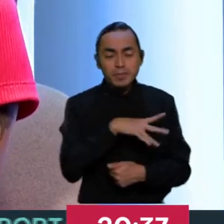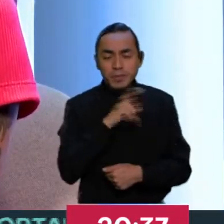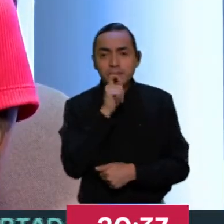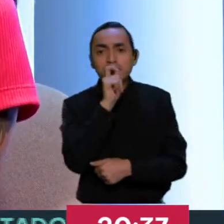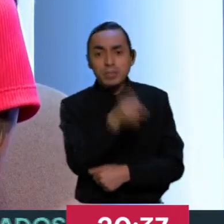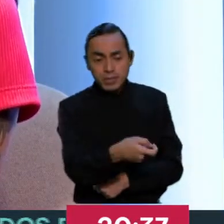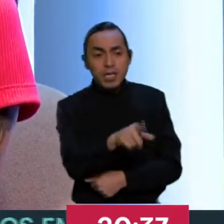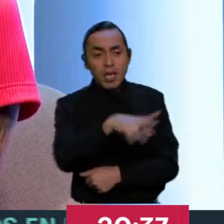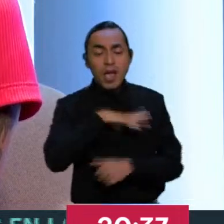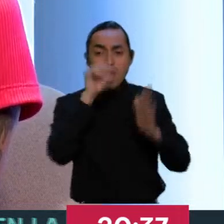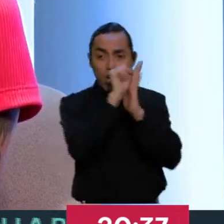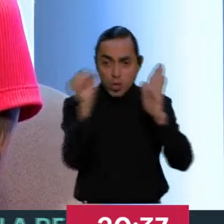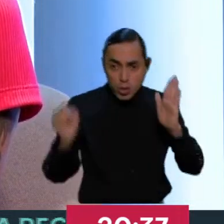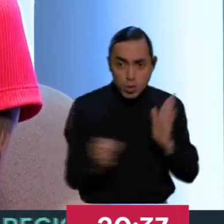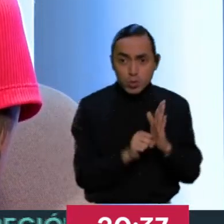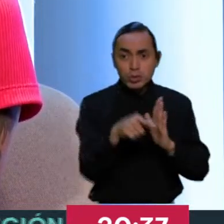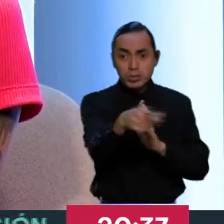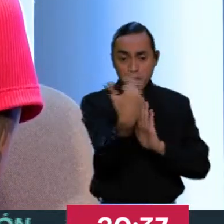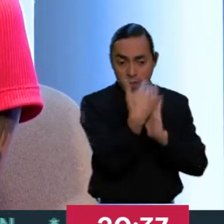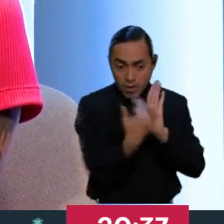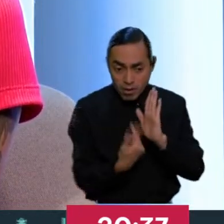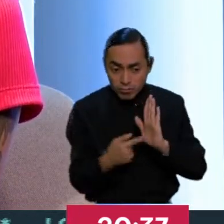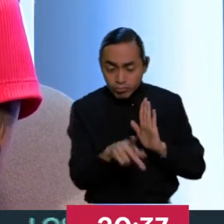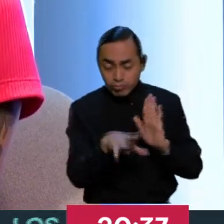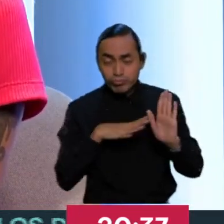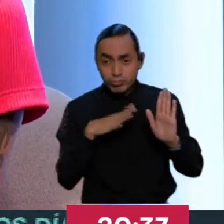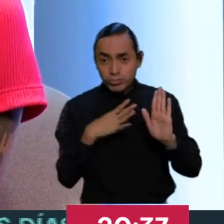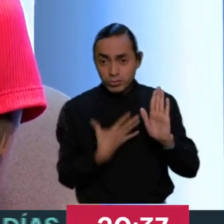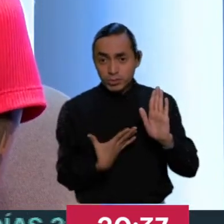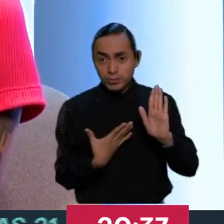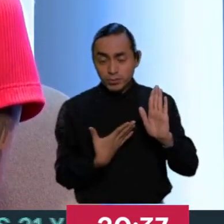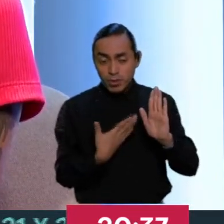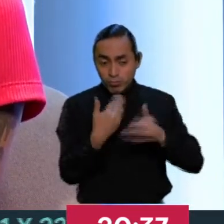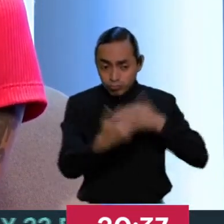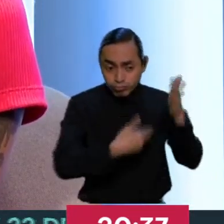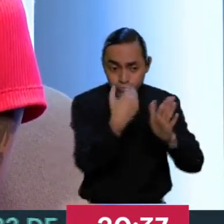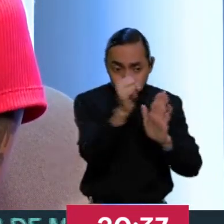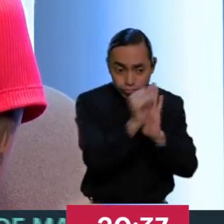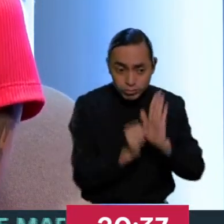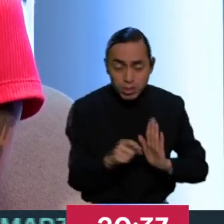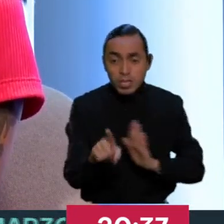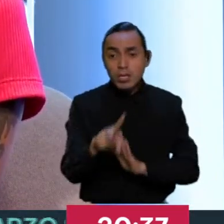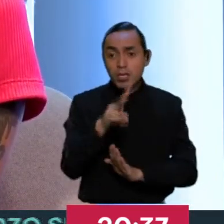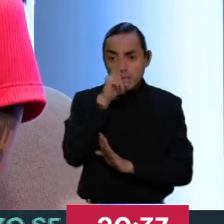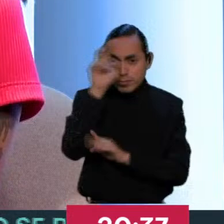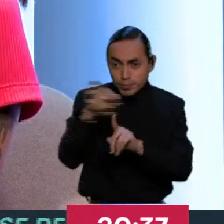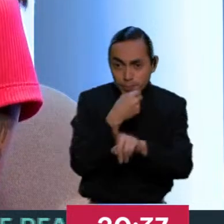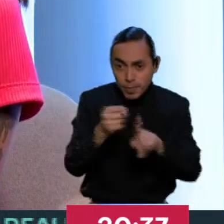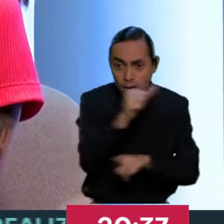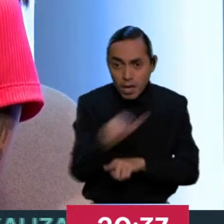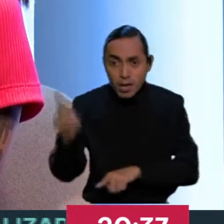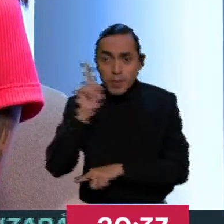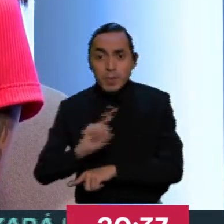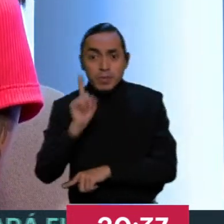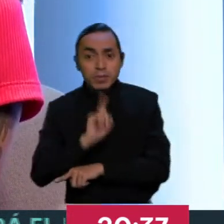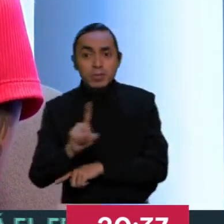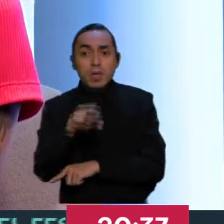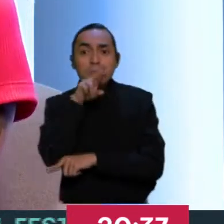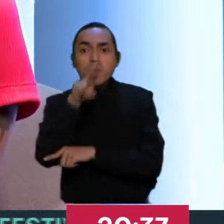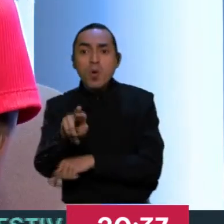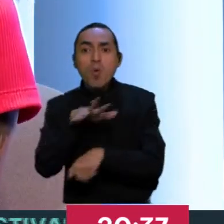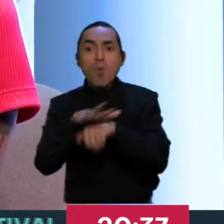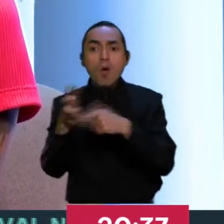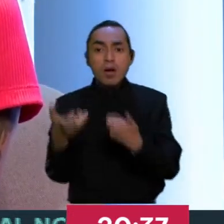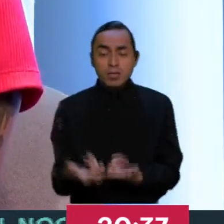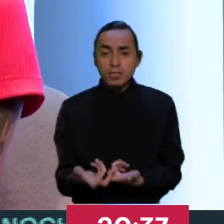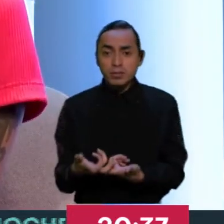estructural, sistémico, sistemático que nos violenta y que entonces las soluciones a esas violencias tienen que ser de